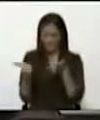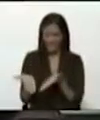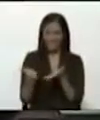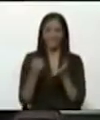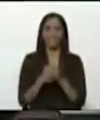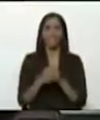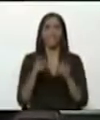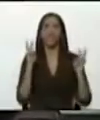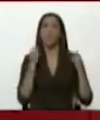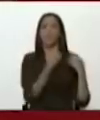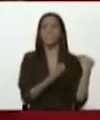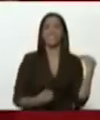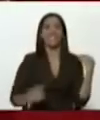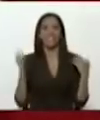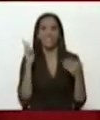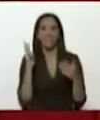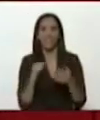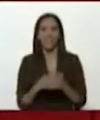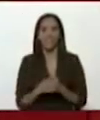nuevo presidente de la República.